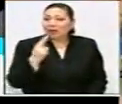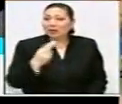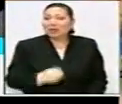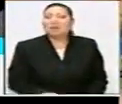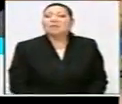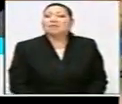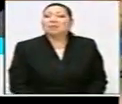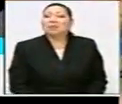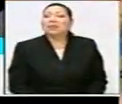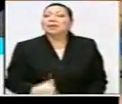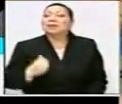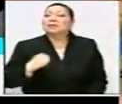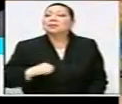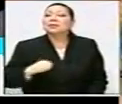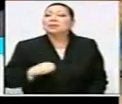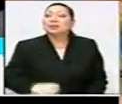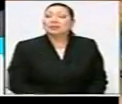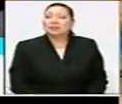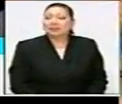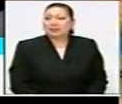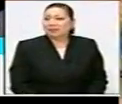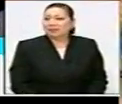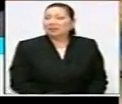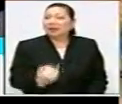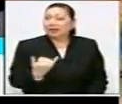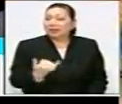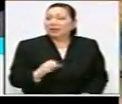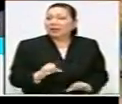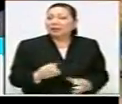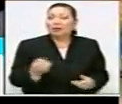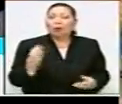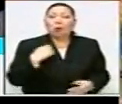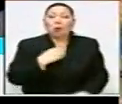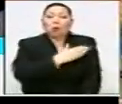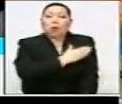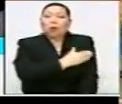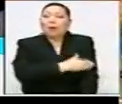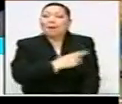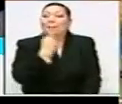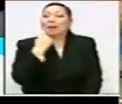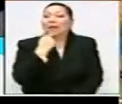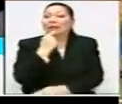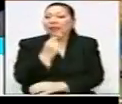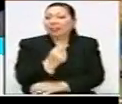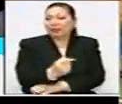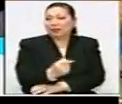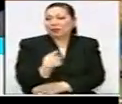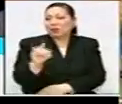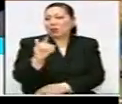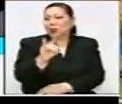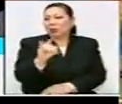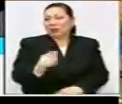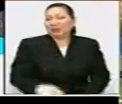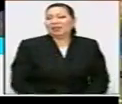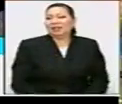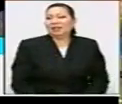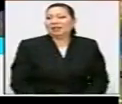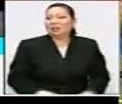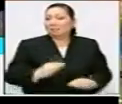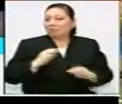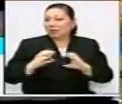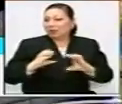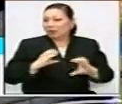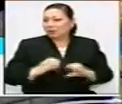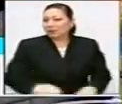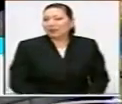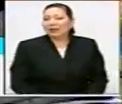corruptas de los municipios, eso han hecho un complot para denunciarnos utilizando los medios de